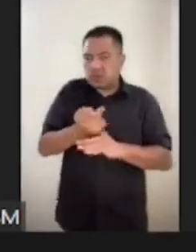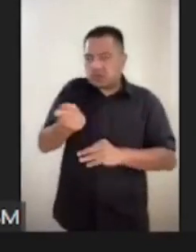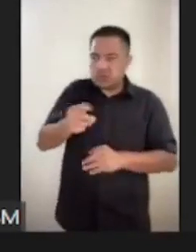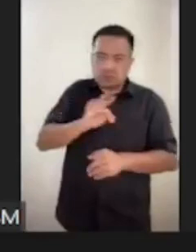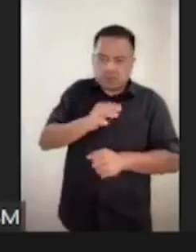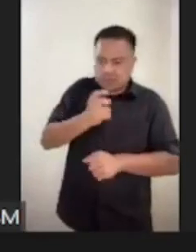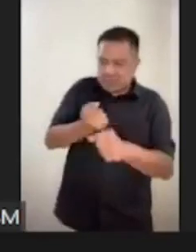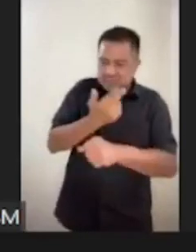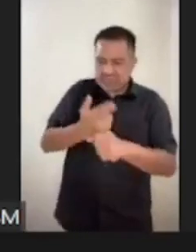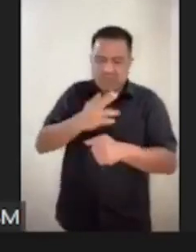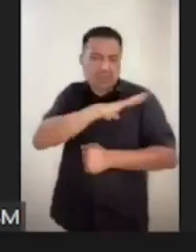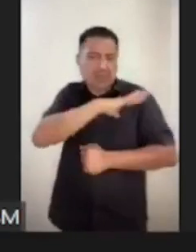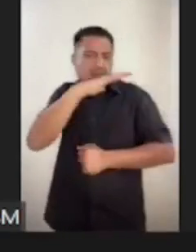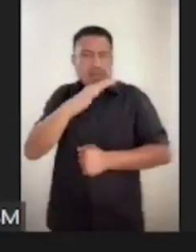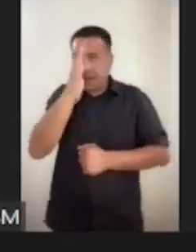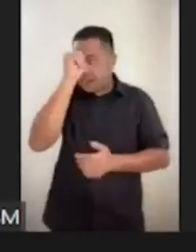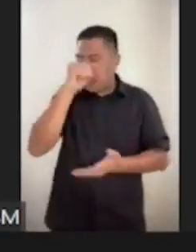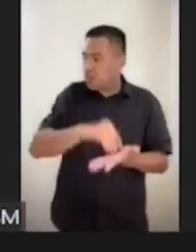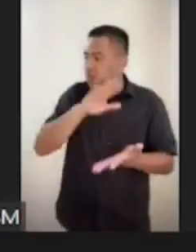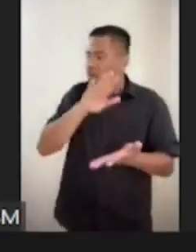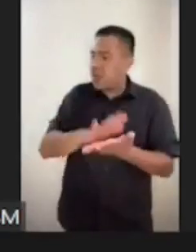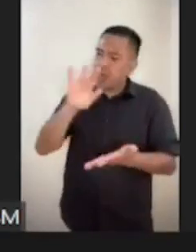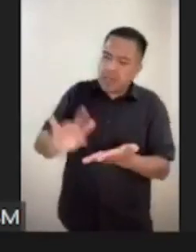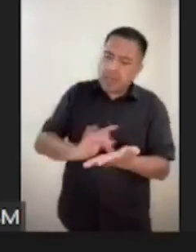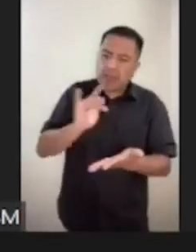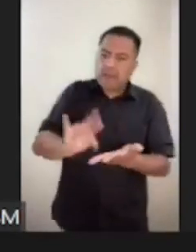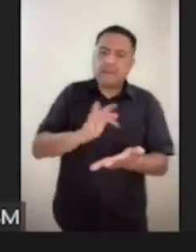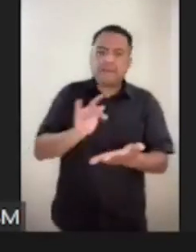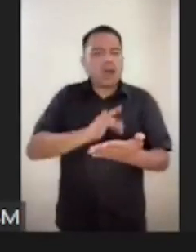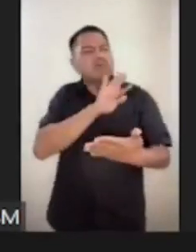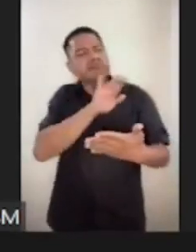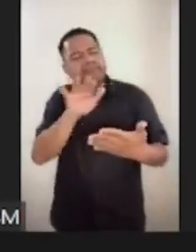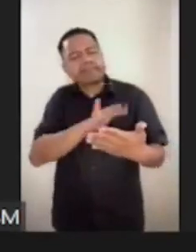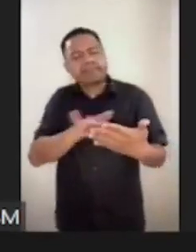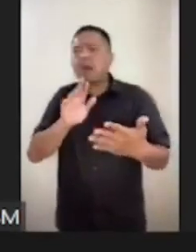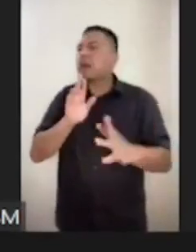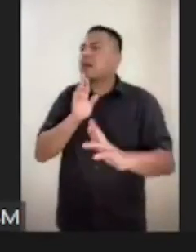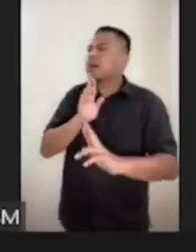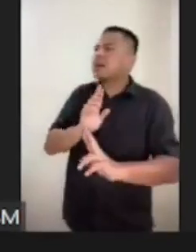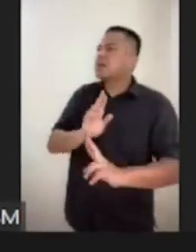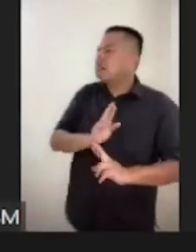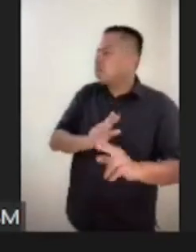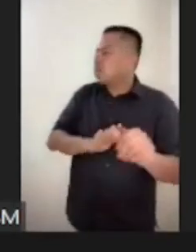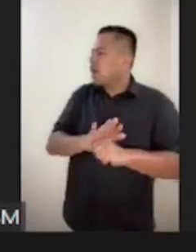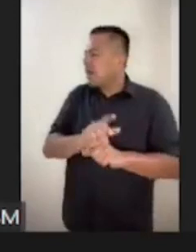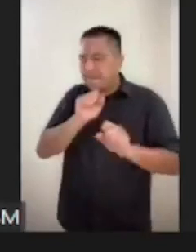secretario general de Acuerdos nos apoye con la cuenta y los resolutivos del mismo.